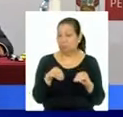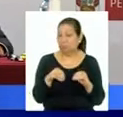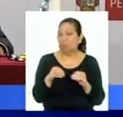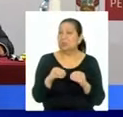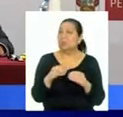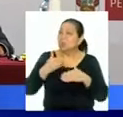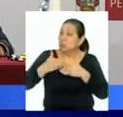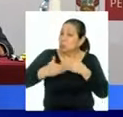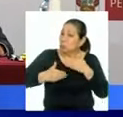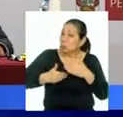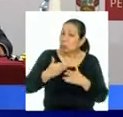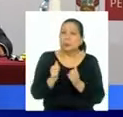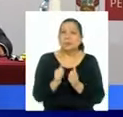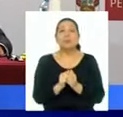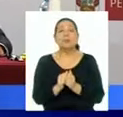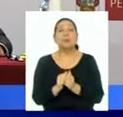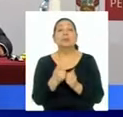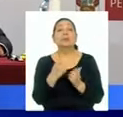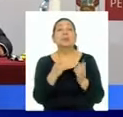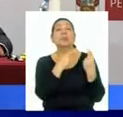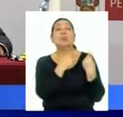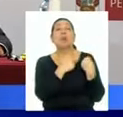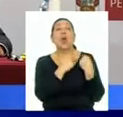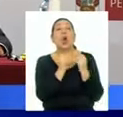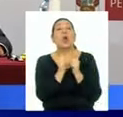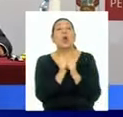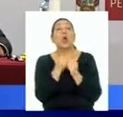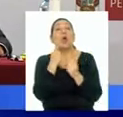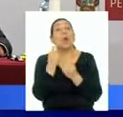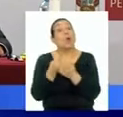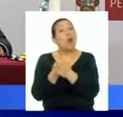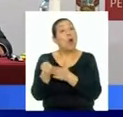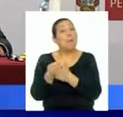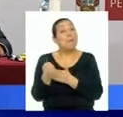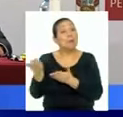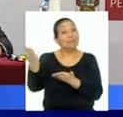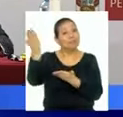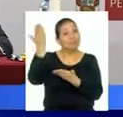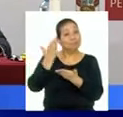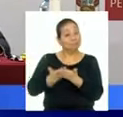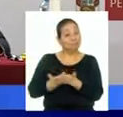se va a continuar, y eso lo hará quien me sucede en el cargo, con la adquisición